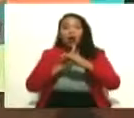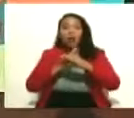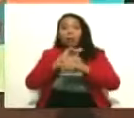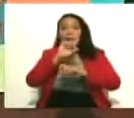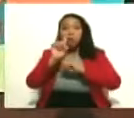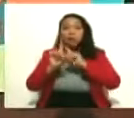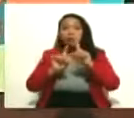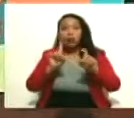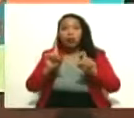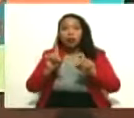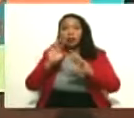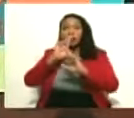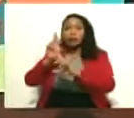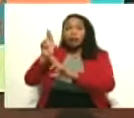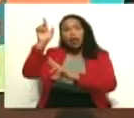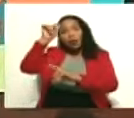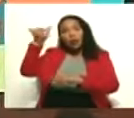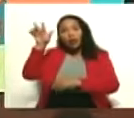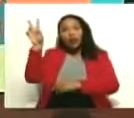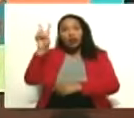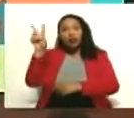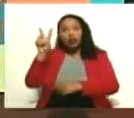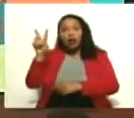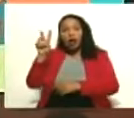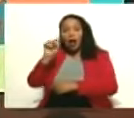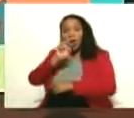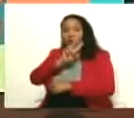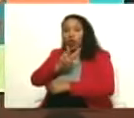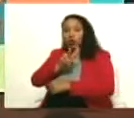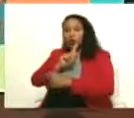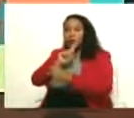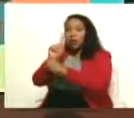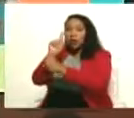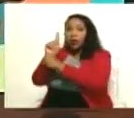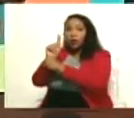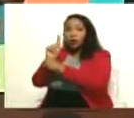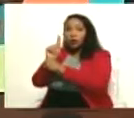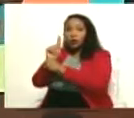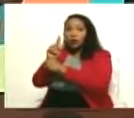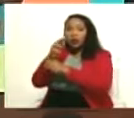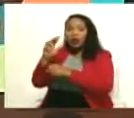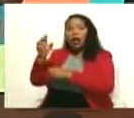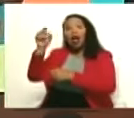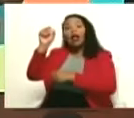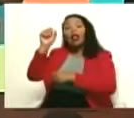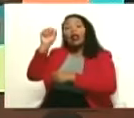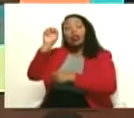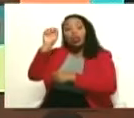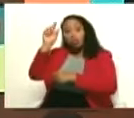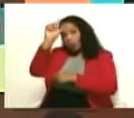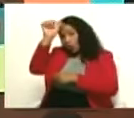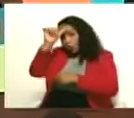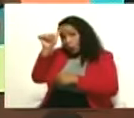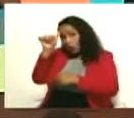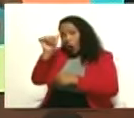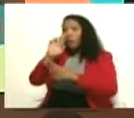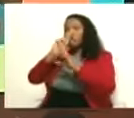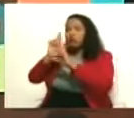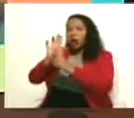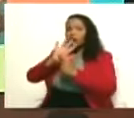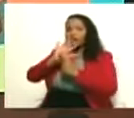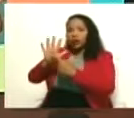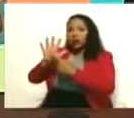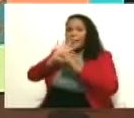respuesta se la va a dar el pueblo venezolano a los dos. A las dos preguntas que me estás haciendo se la vamos a dar el domingo. El domingo, la